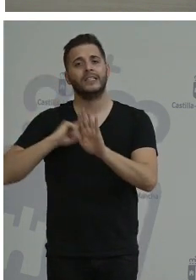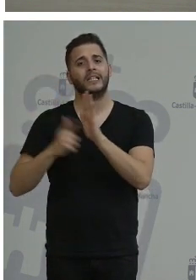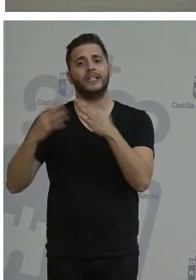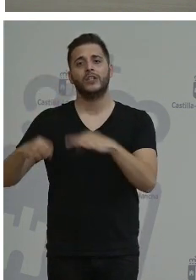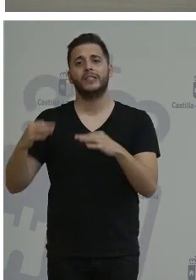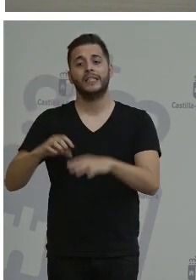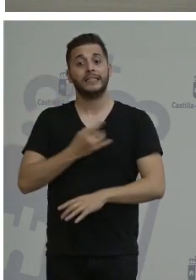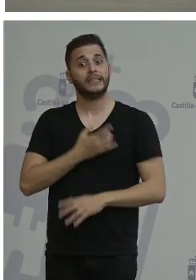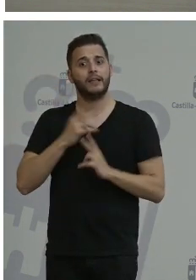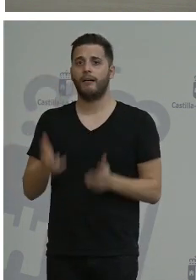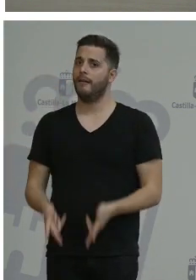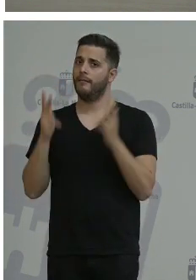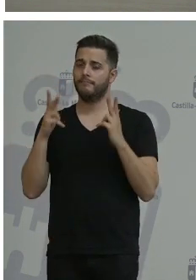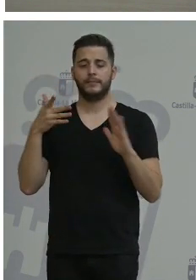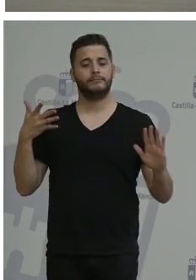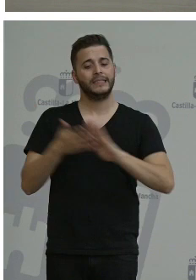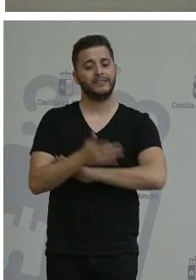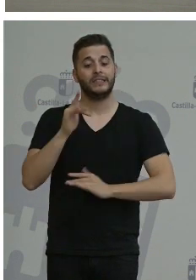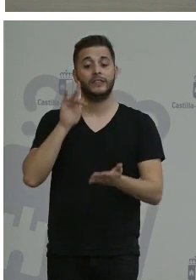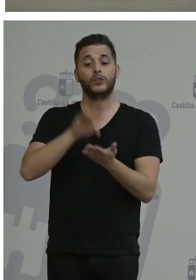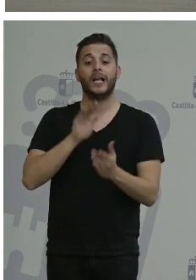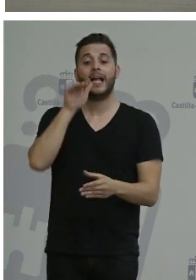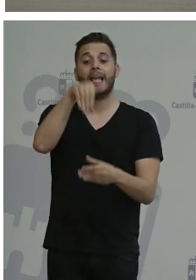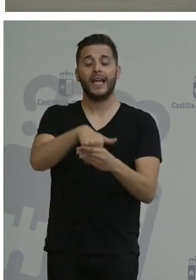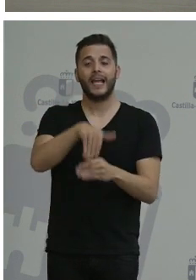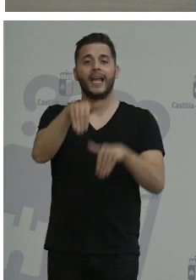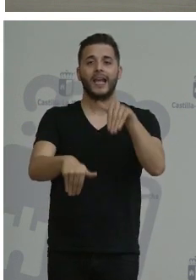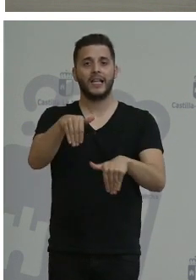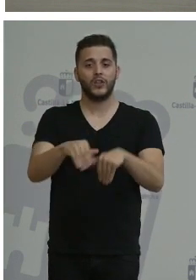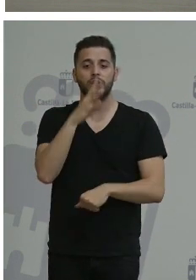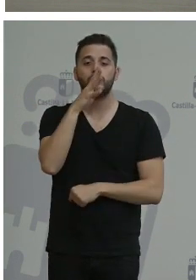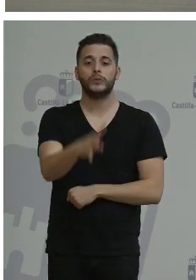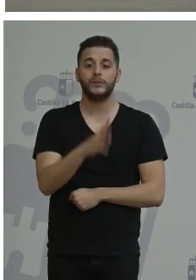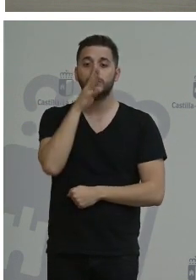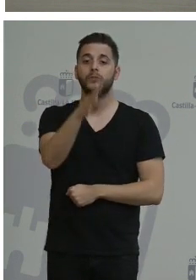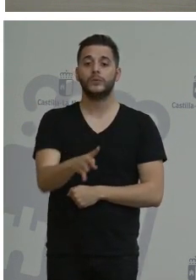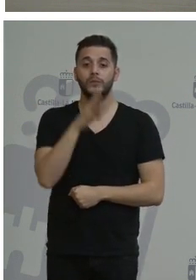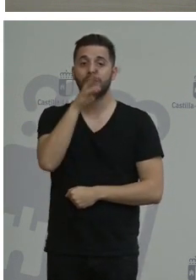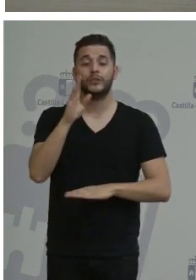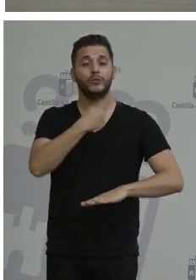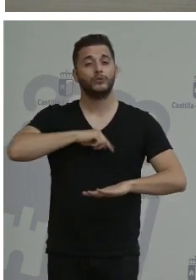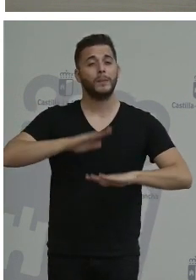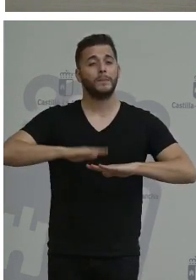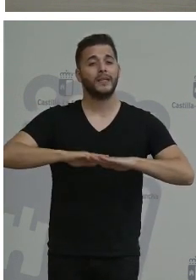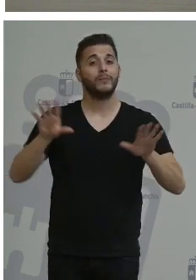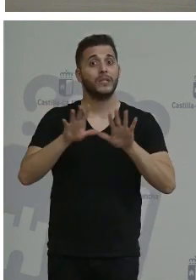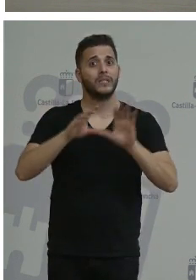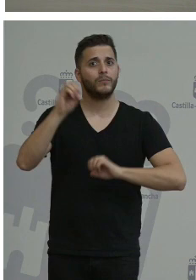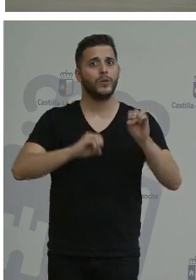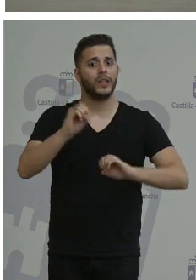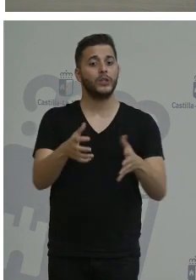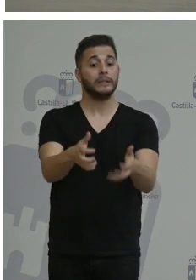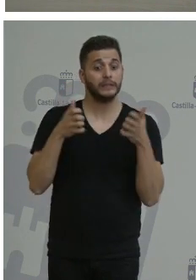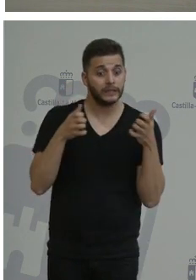Sindical, que nos hace ir a elecciones cada cuatro años y tenemos que sacar un mínimo de un 10% para estar